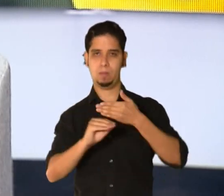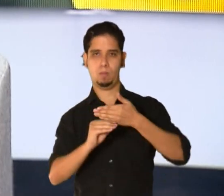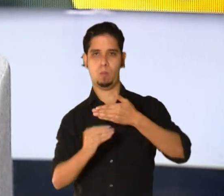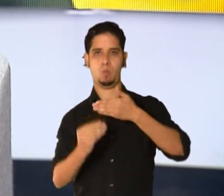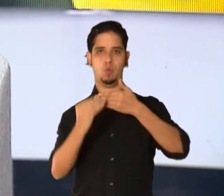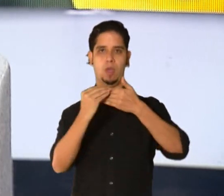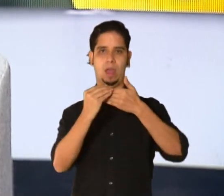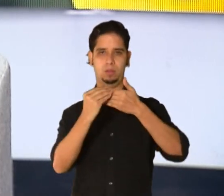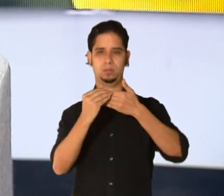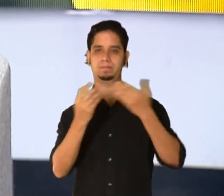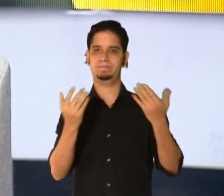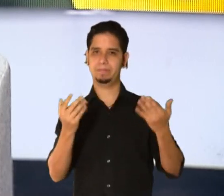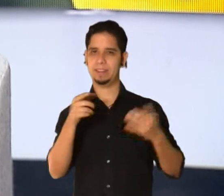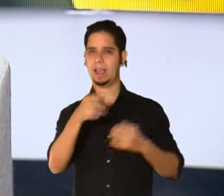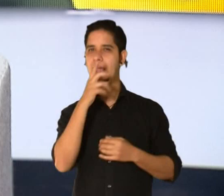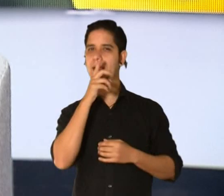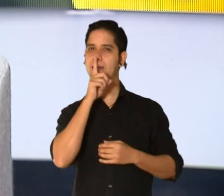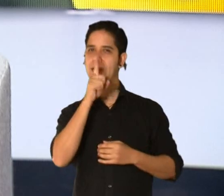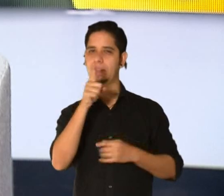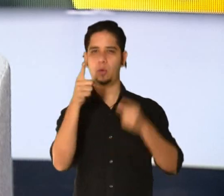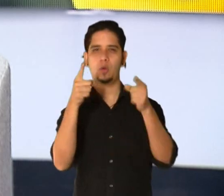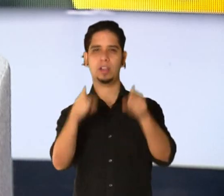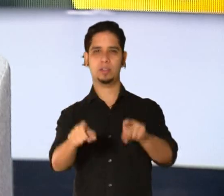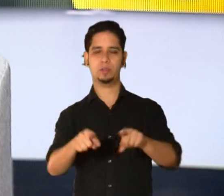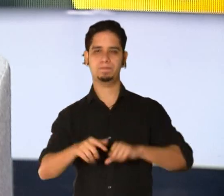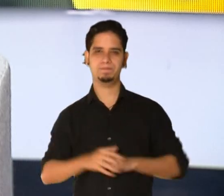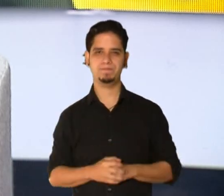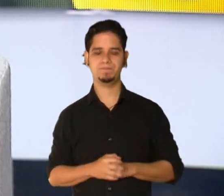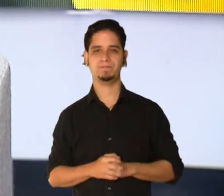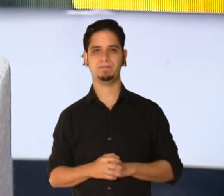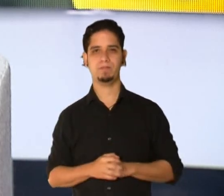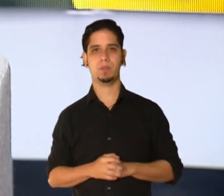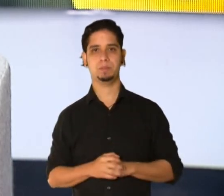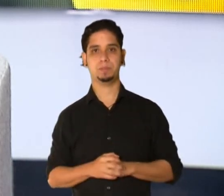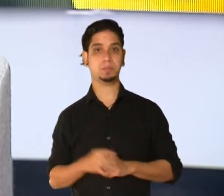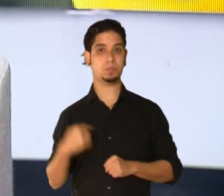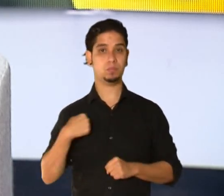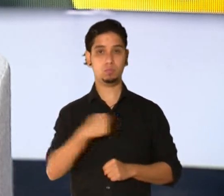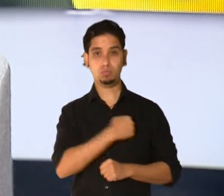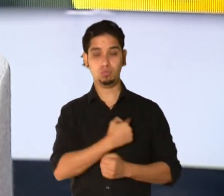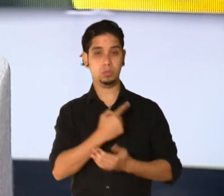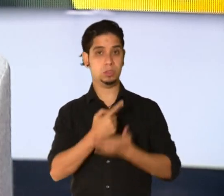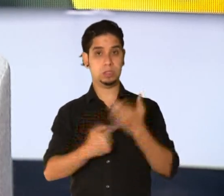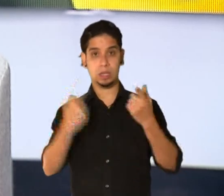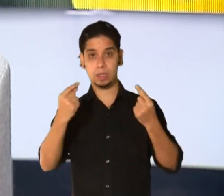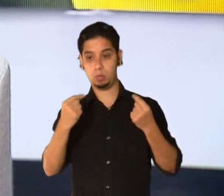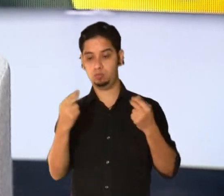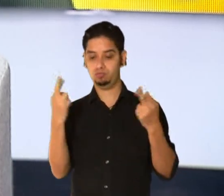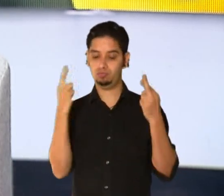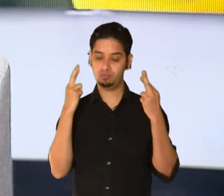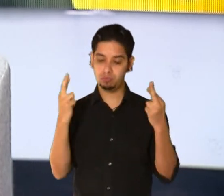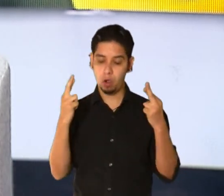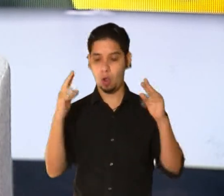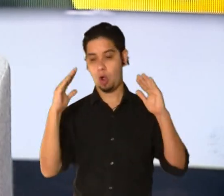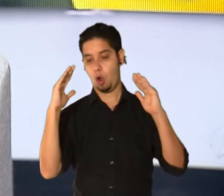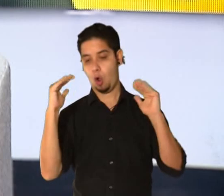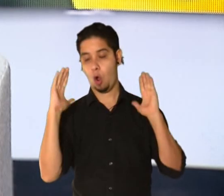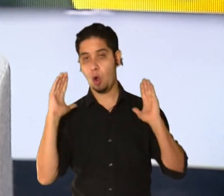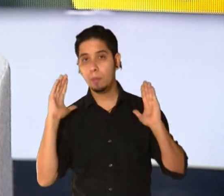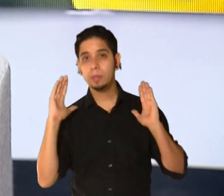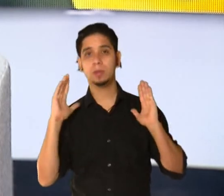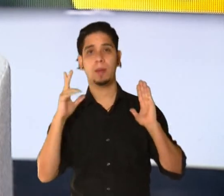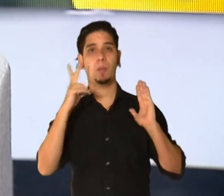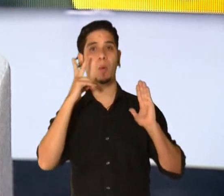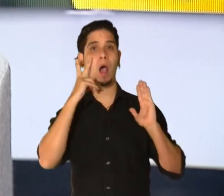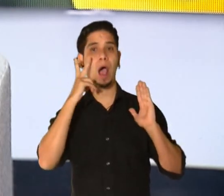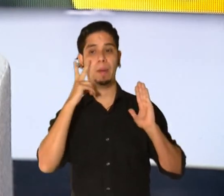hay esa realidad y pues nosotros básicamente cruzamos los dedos y dijimos, bueno, vamos a